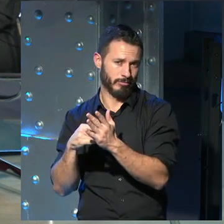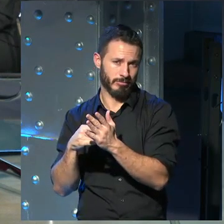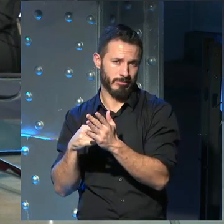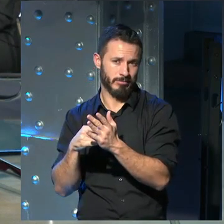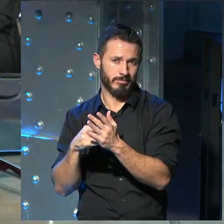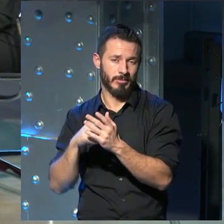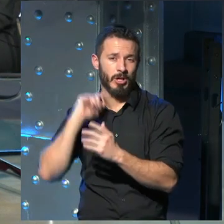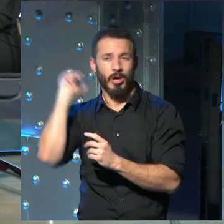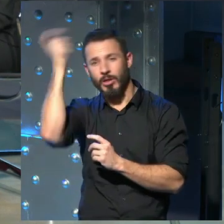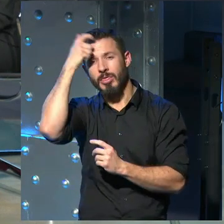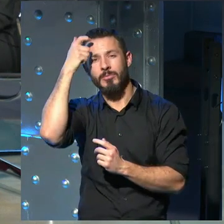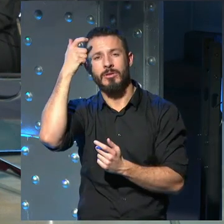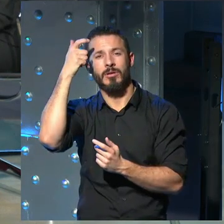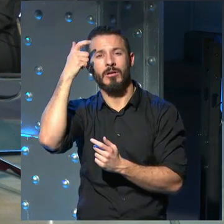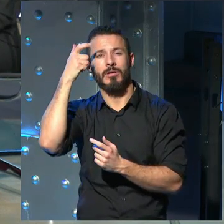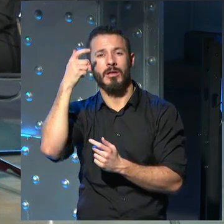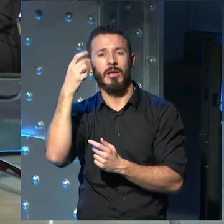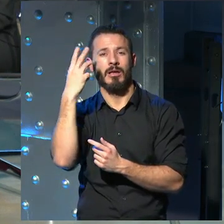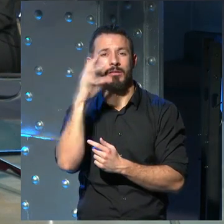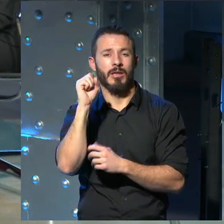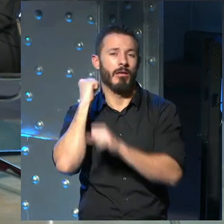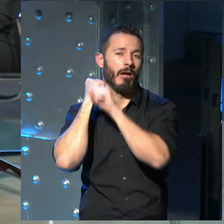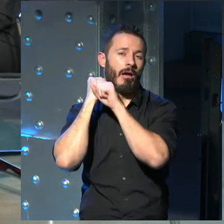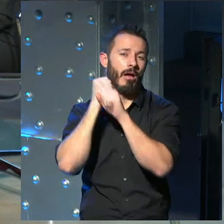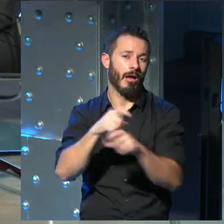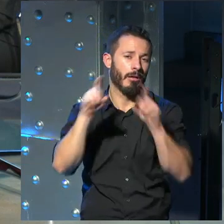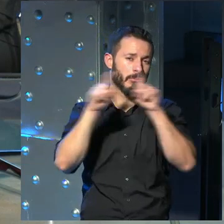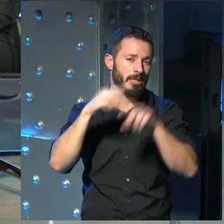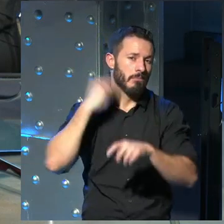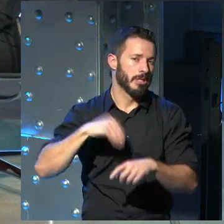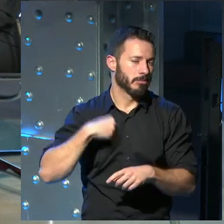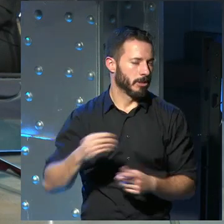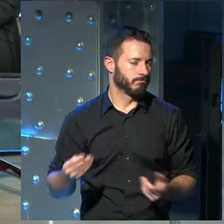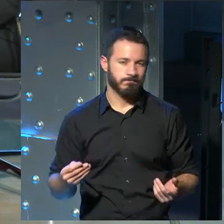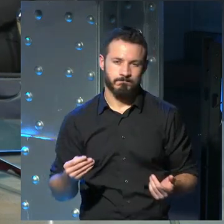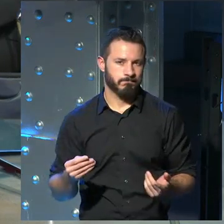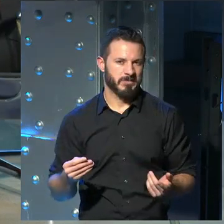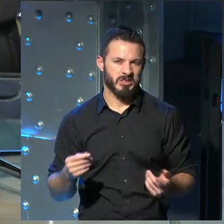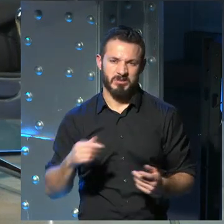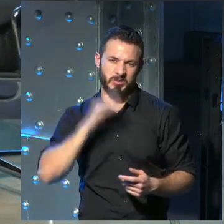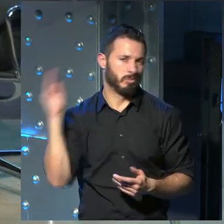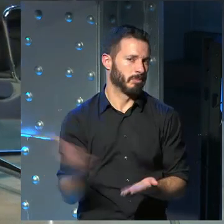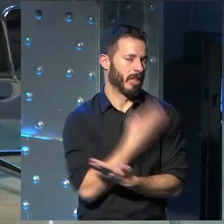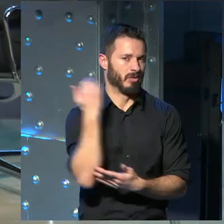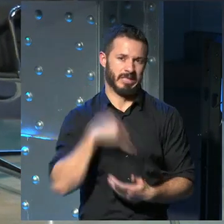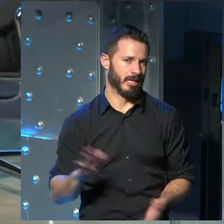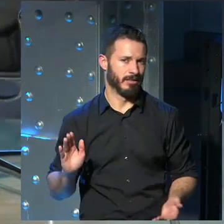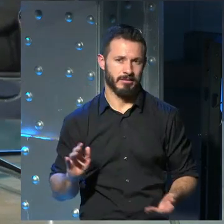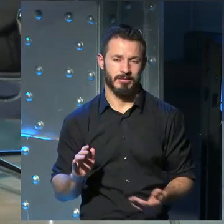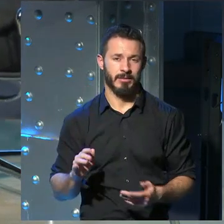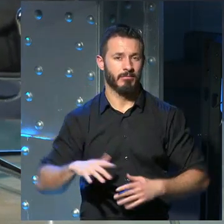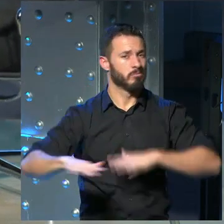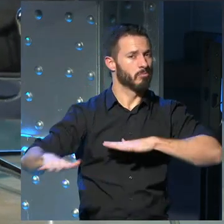El concepto de 30 años en una misma compañía yo creo que ha quedado superado.